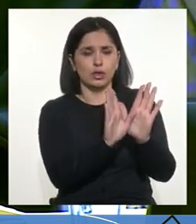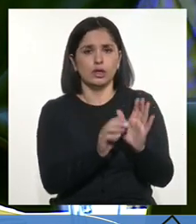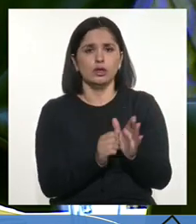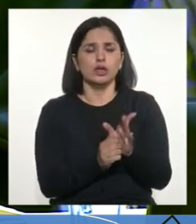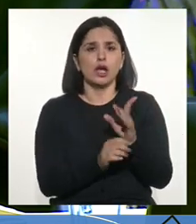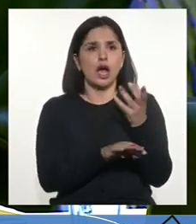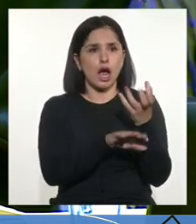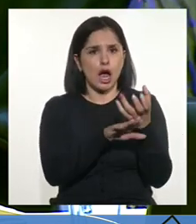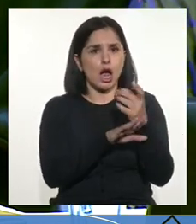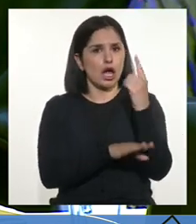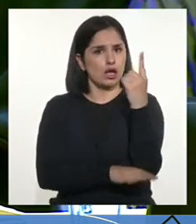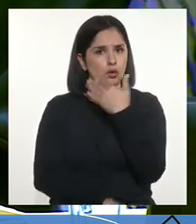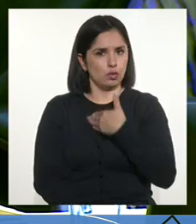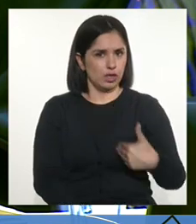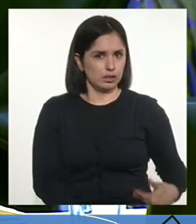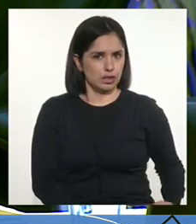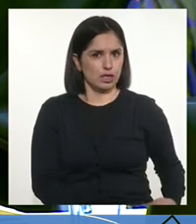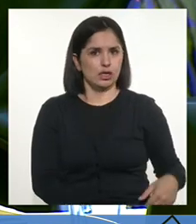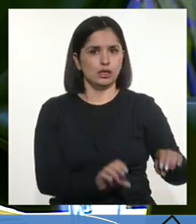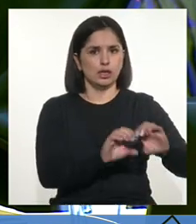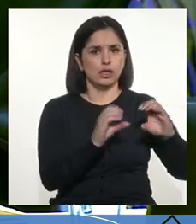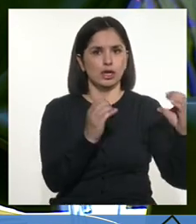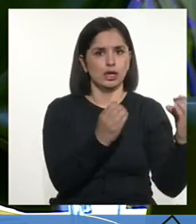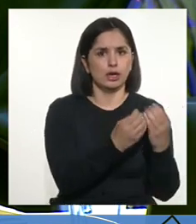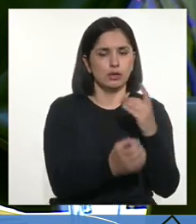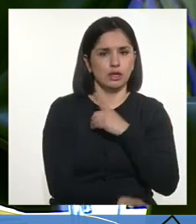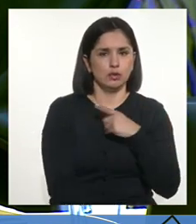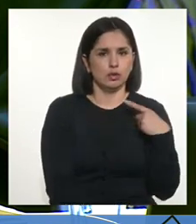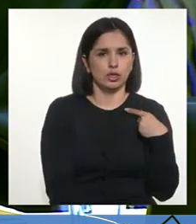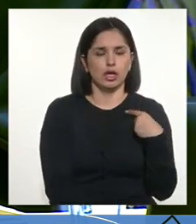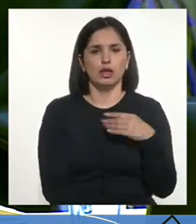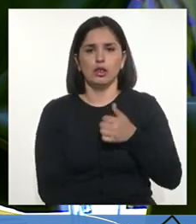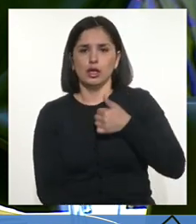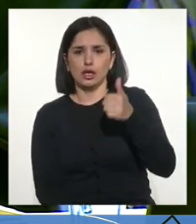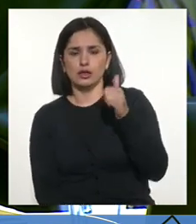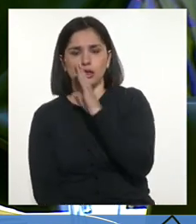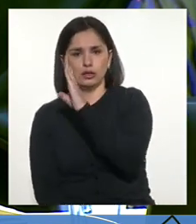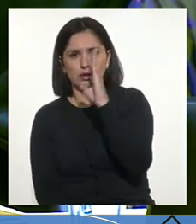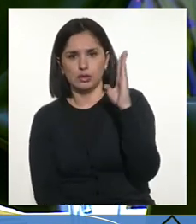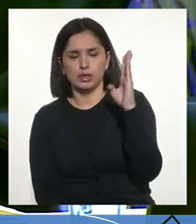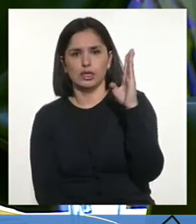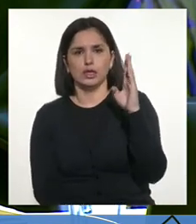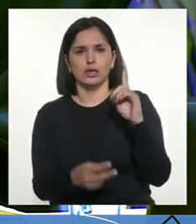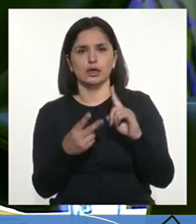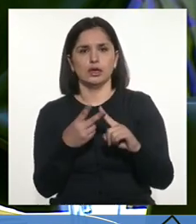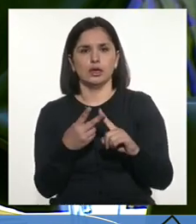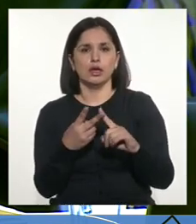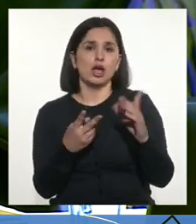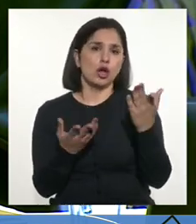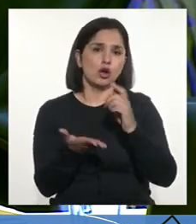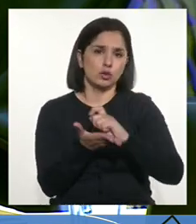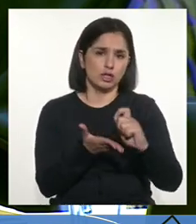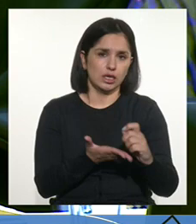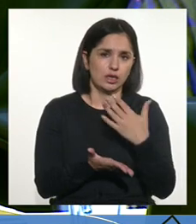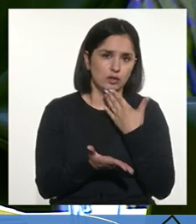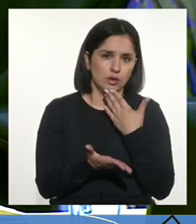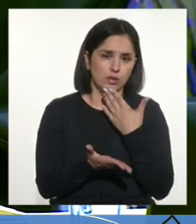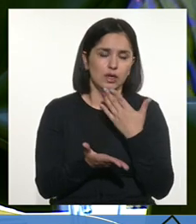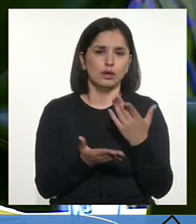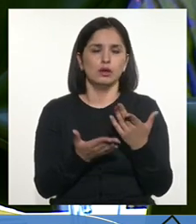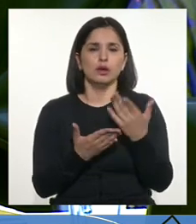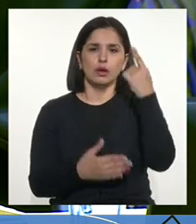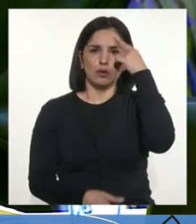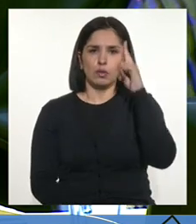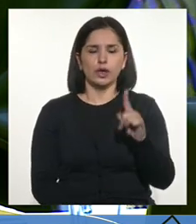hay un presidente de la cámara de diputados- director de biblioteca que actúa como secretario de la instancia pero